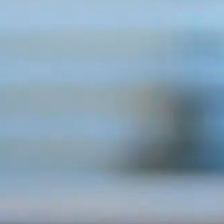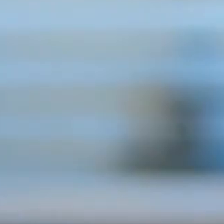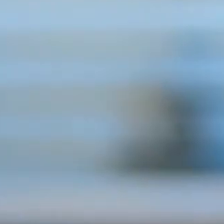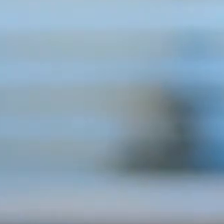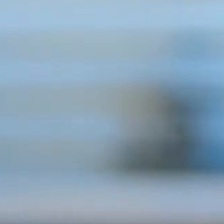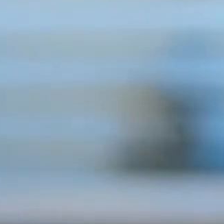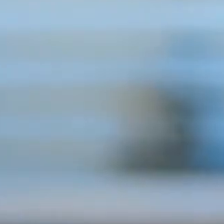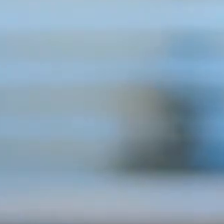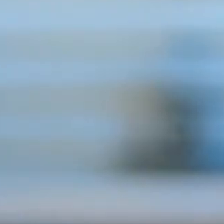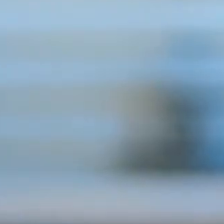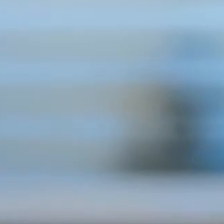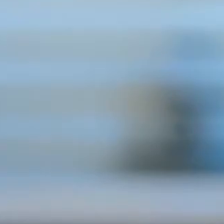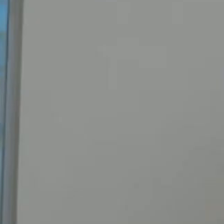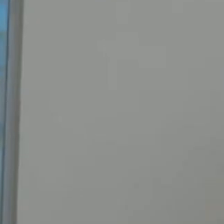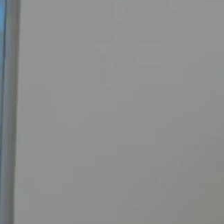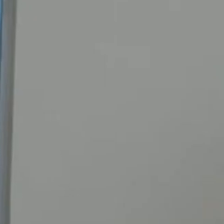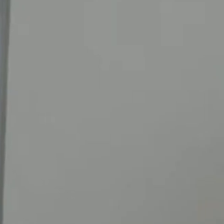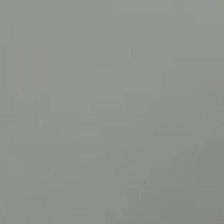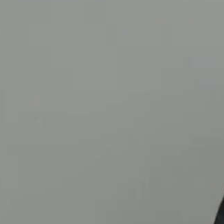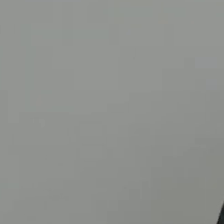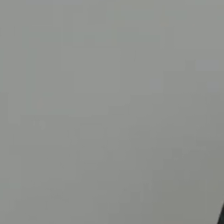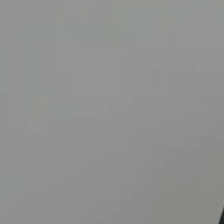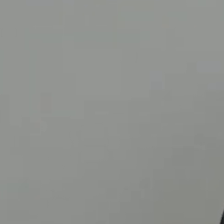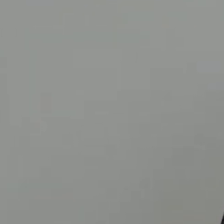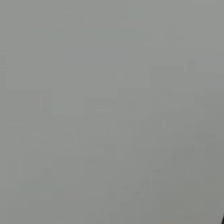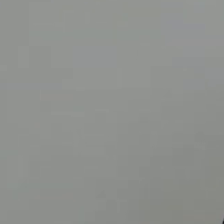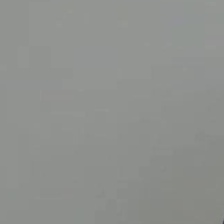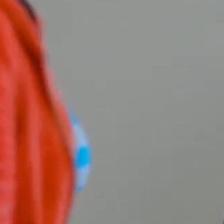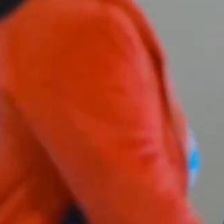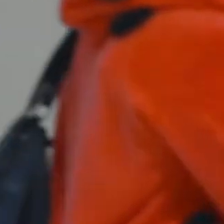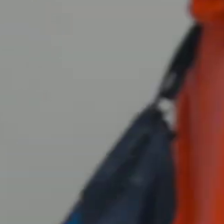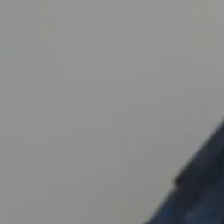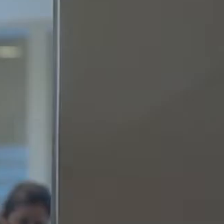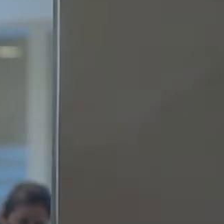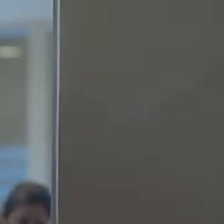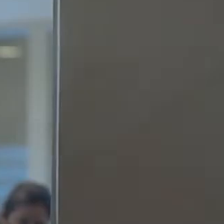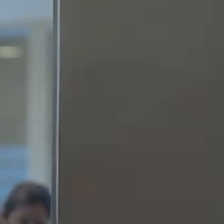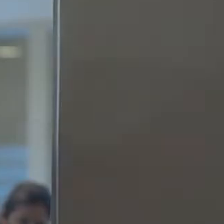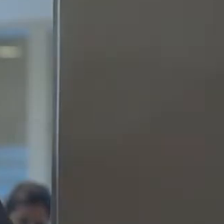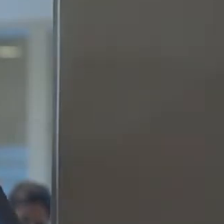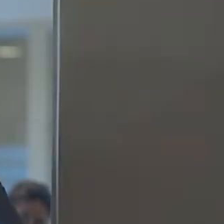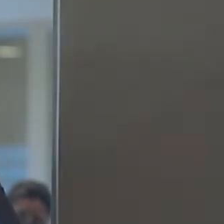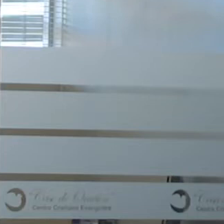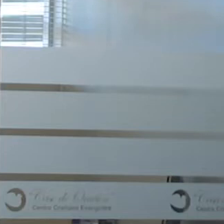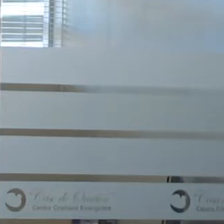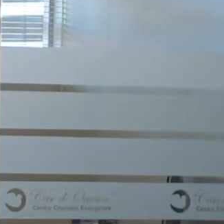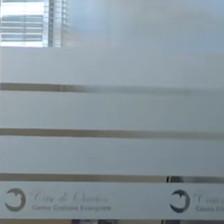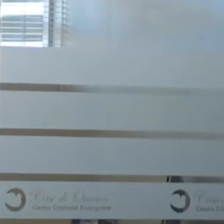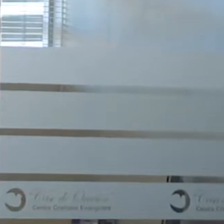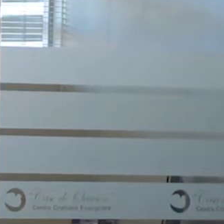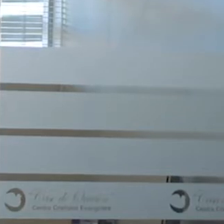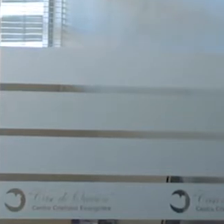lobby. Respetando el distanciamiento. Y luego de eso, cuando el pastor esté libre, ya tú puedas pasar a hacer